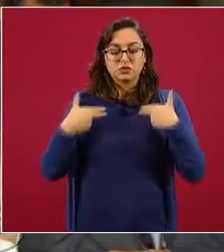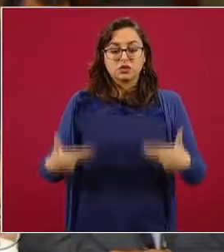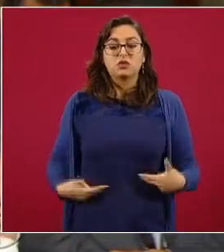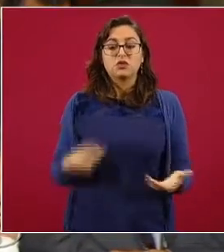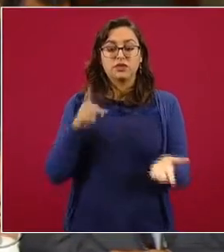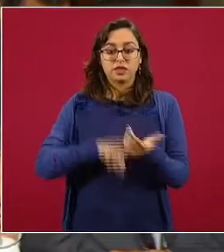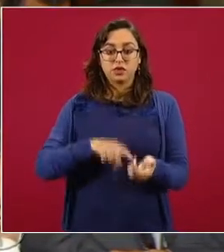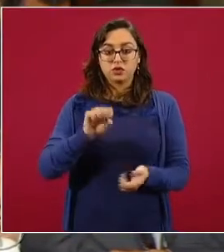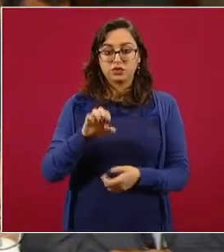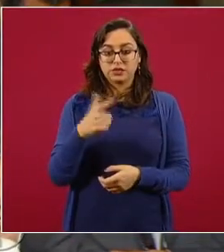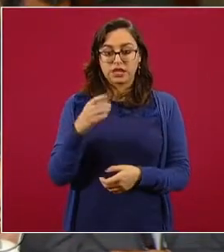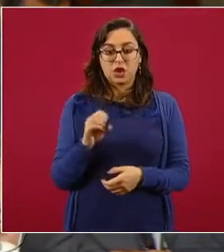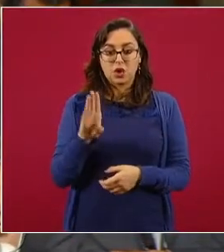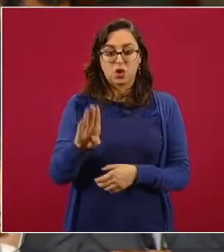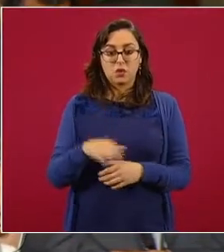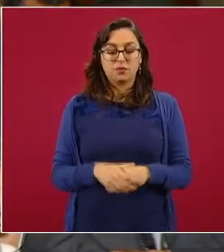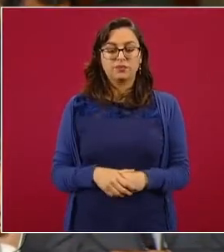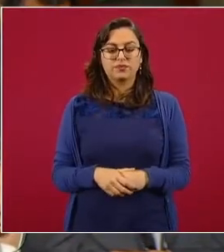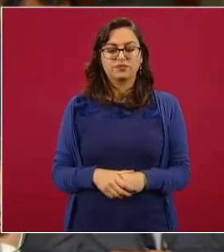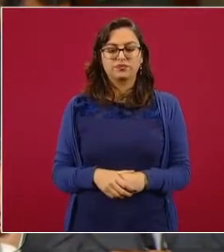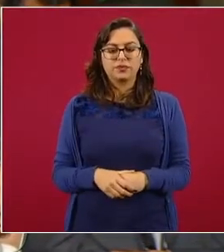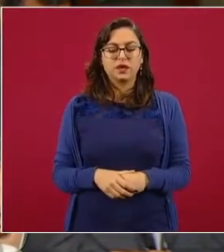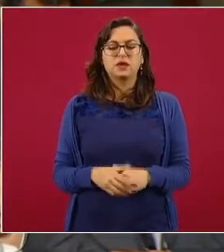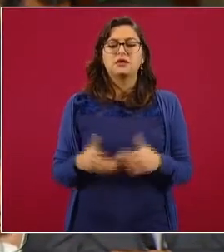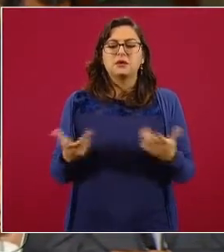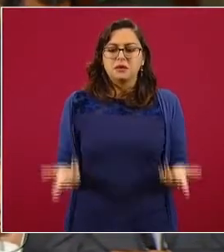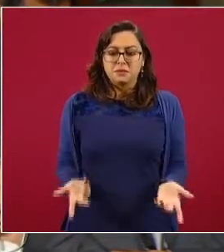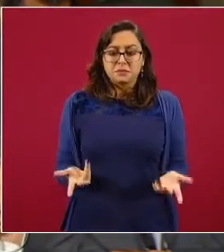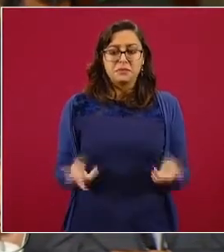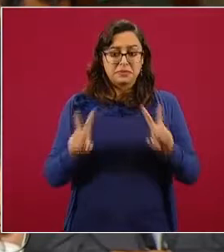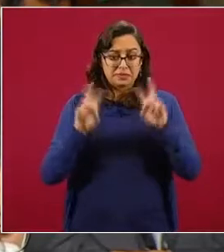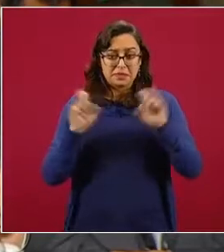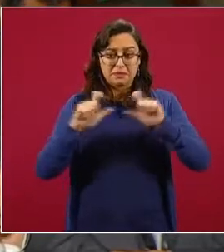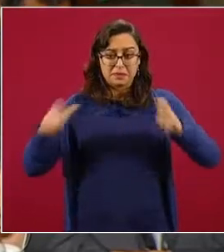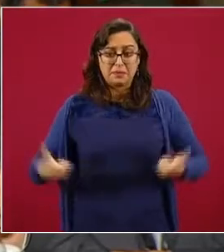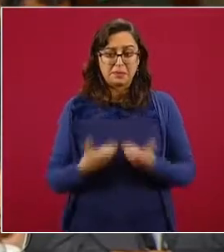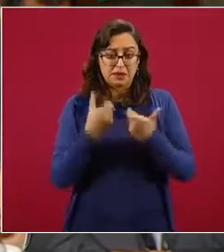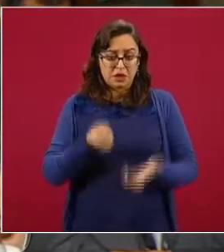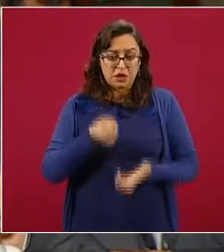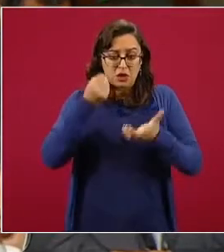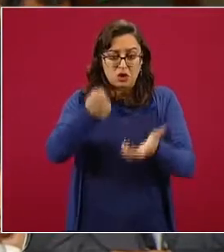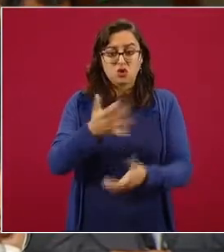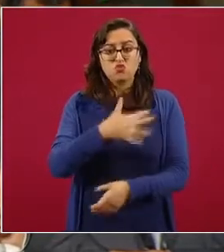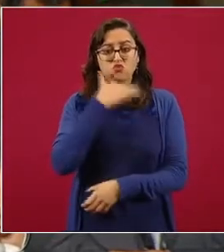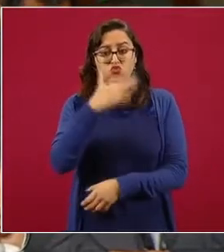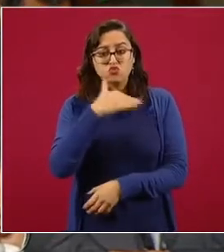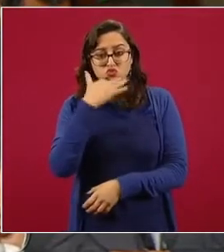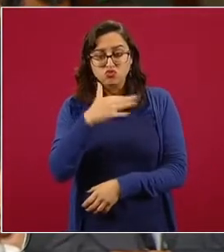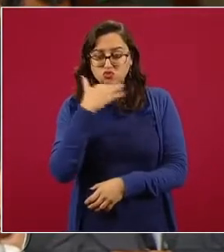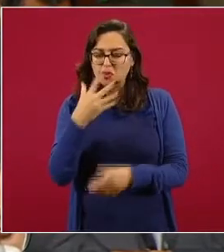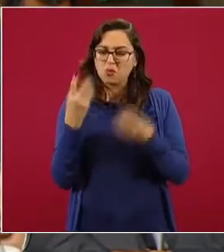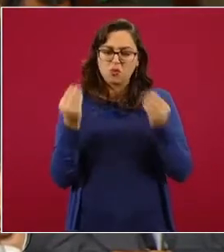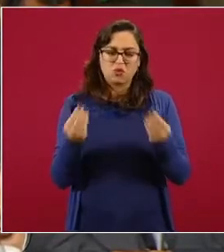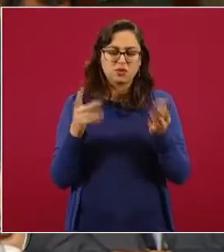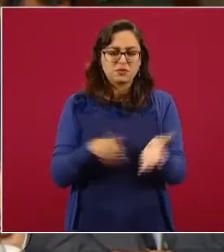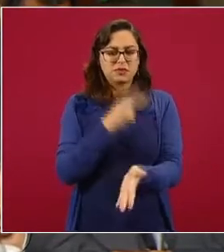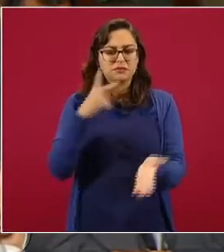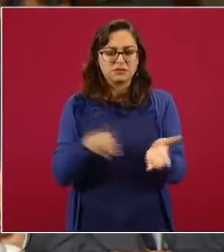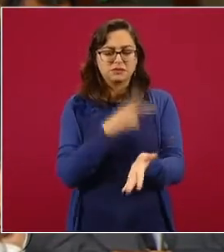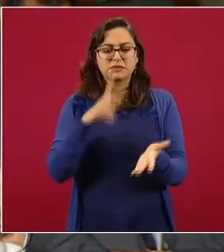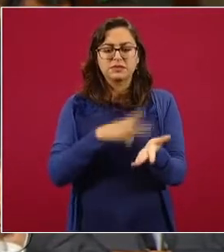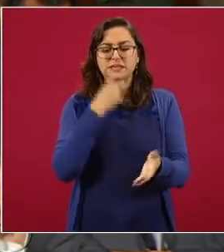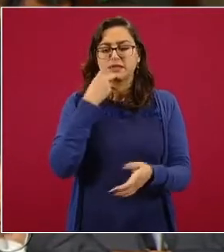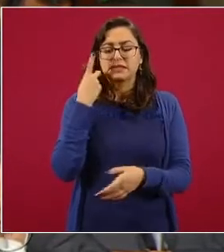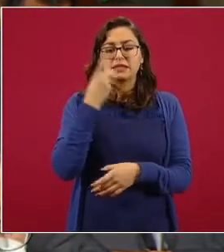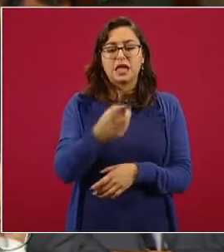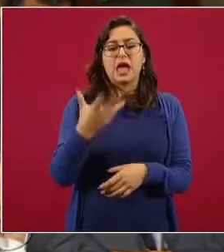Gobernación. Mucho se ha dicho que los fideicomisos están vinculados a corrupción. Existe RCU, una empresa de un general